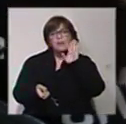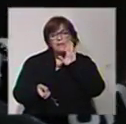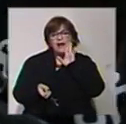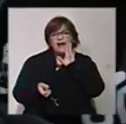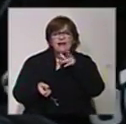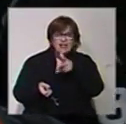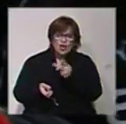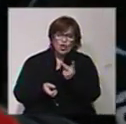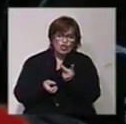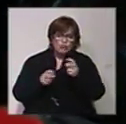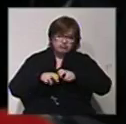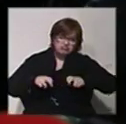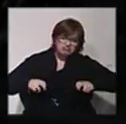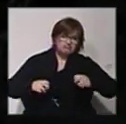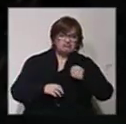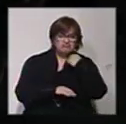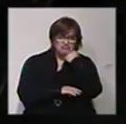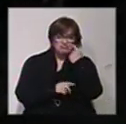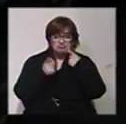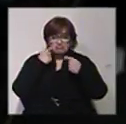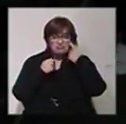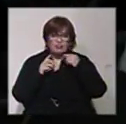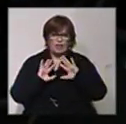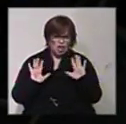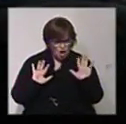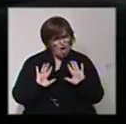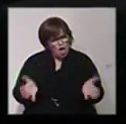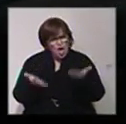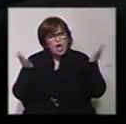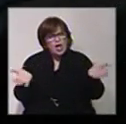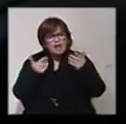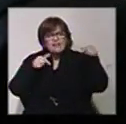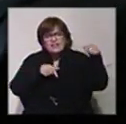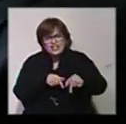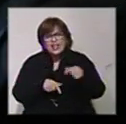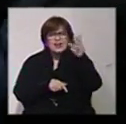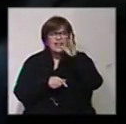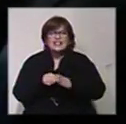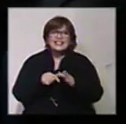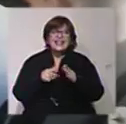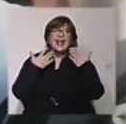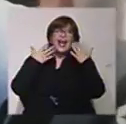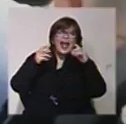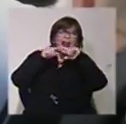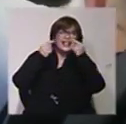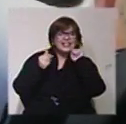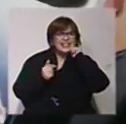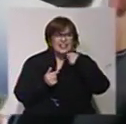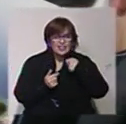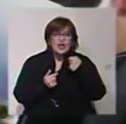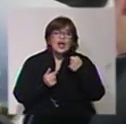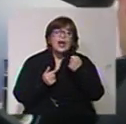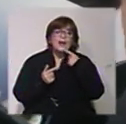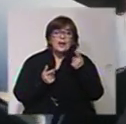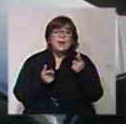vereda, Uruguay ha perdido con Costa Rica, como que llorando, ¿viste? Me acerqué y digo, vamos arriba, están acá, vienen a Brasil, a la Palmera, por favor. ¿Sabes dónde está mi abuela, Jean Marindia?